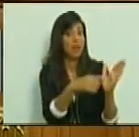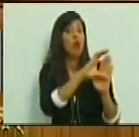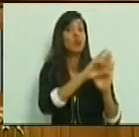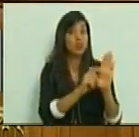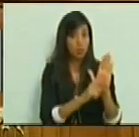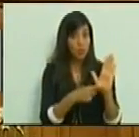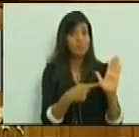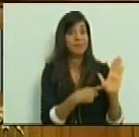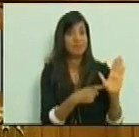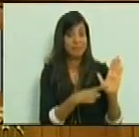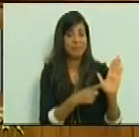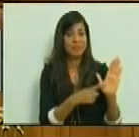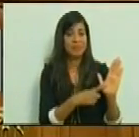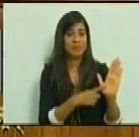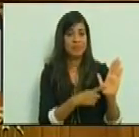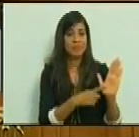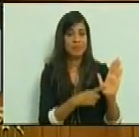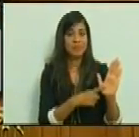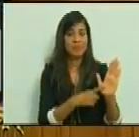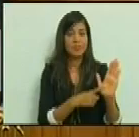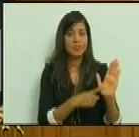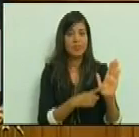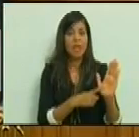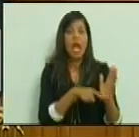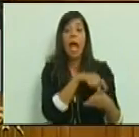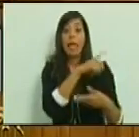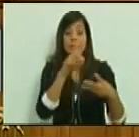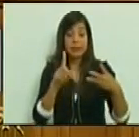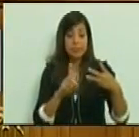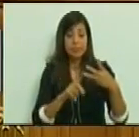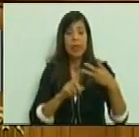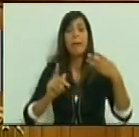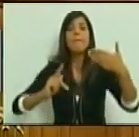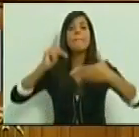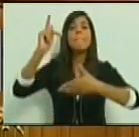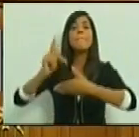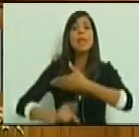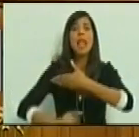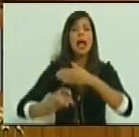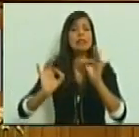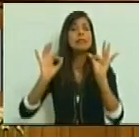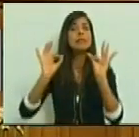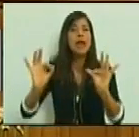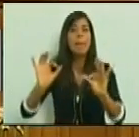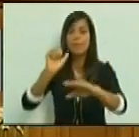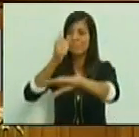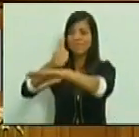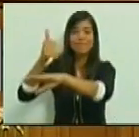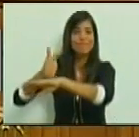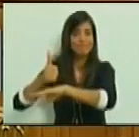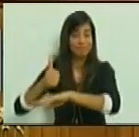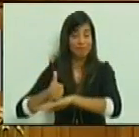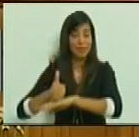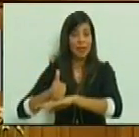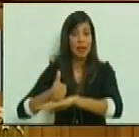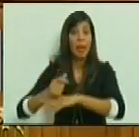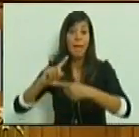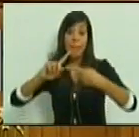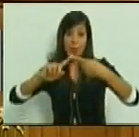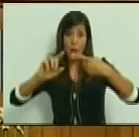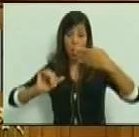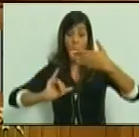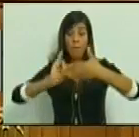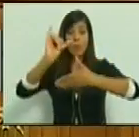Luego nos trasladamos a los planes nacionales, a los planes estratégicos, y aterrizamos en el plan de la